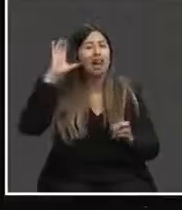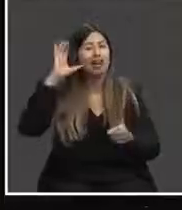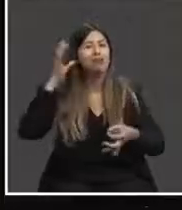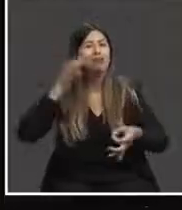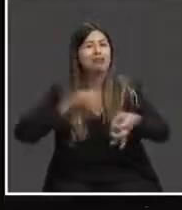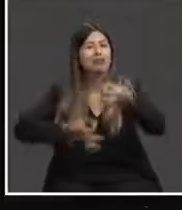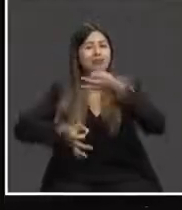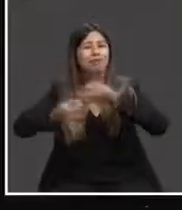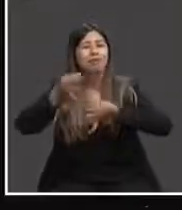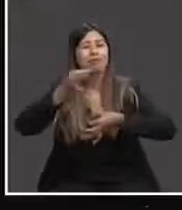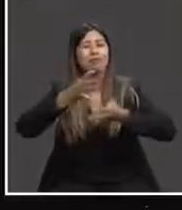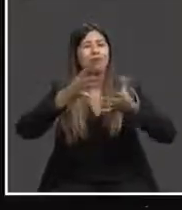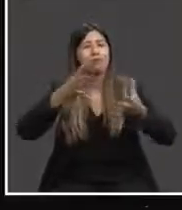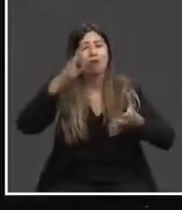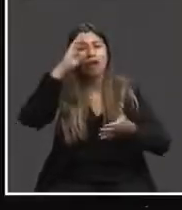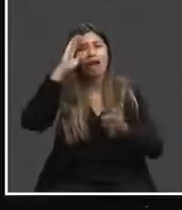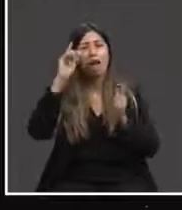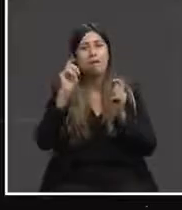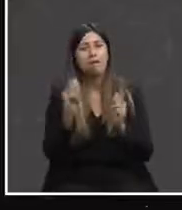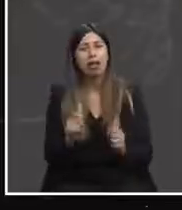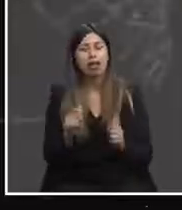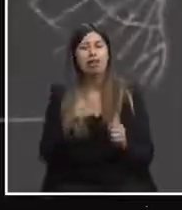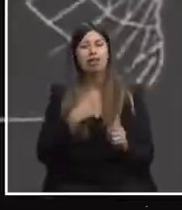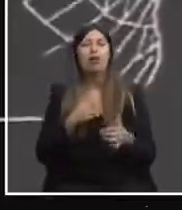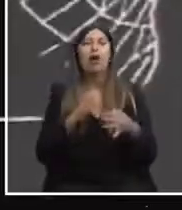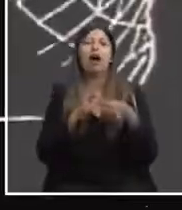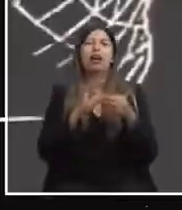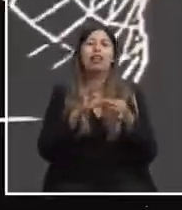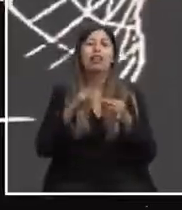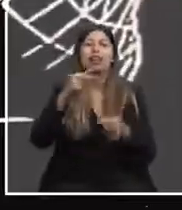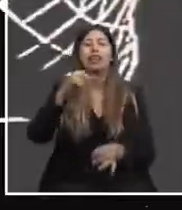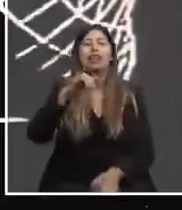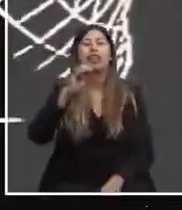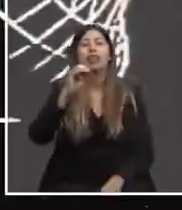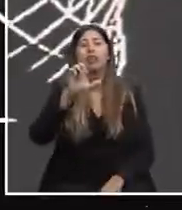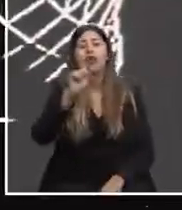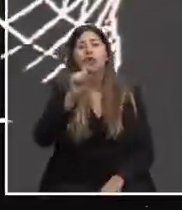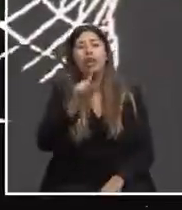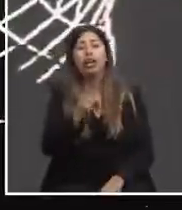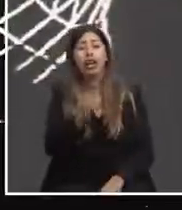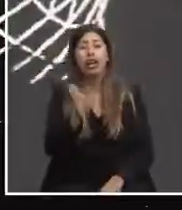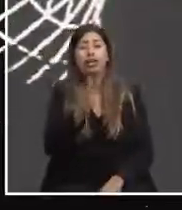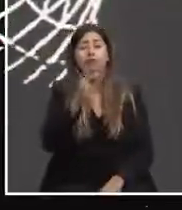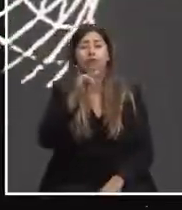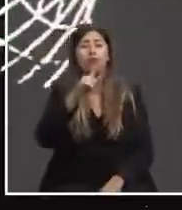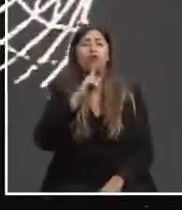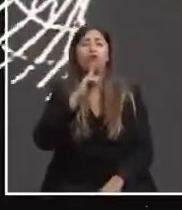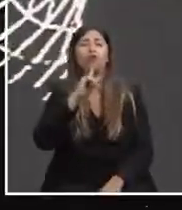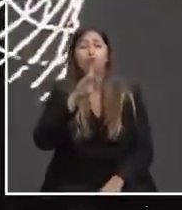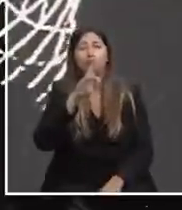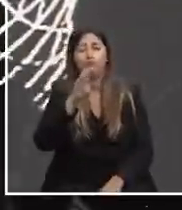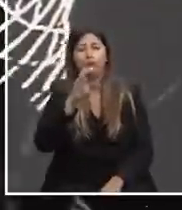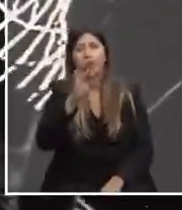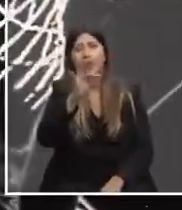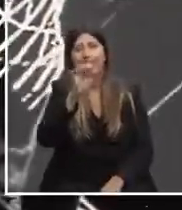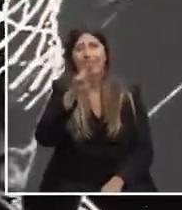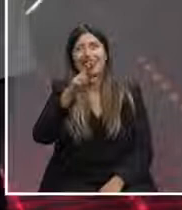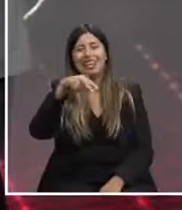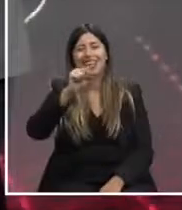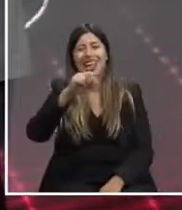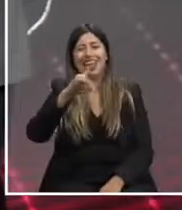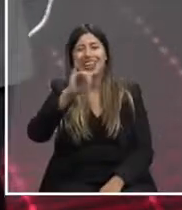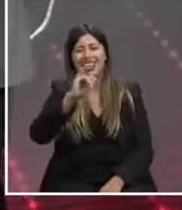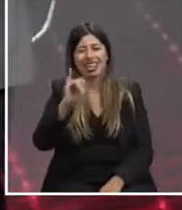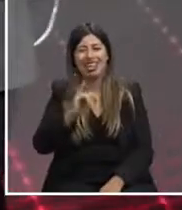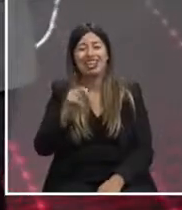a grandes expertos. Quiero agradecer a Nicolás Fernández, director de Encuentro de Fundación del Futuro, al alcalde de Renca y al